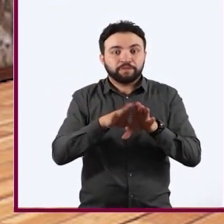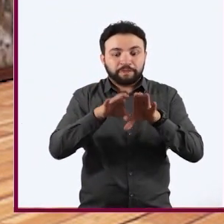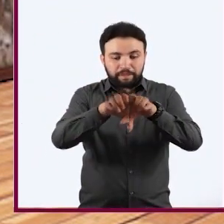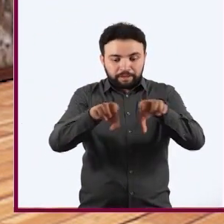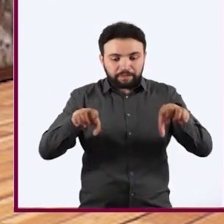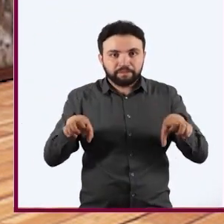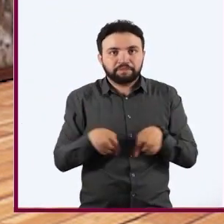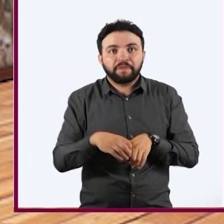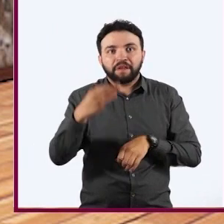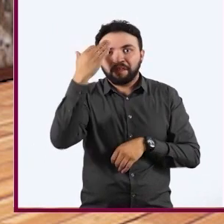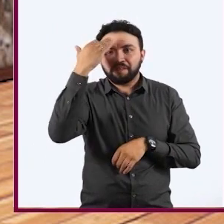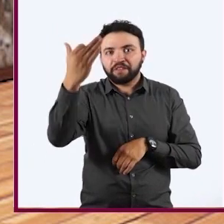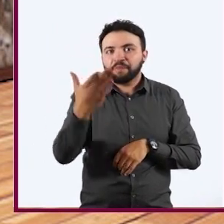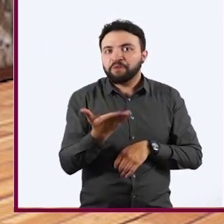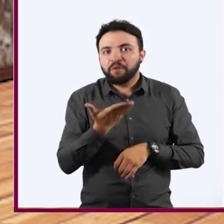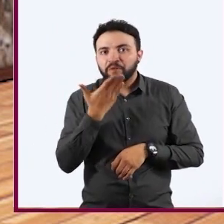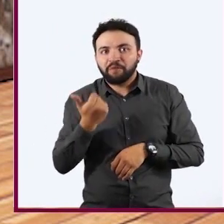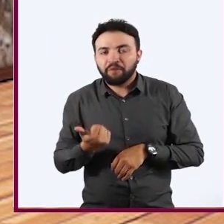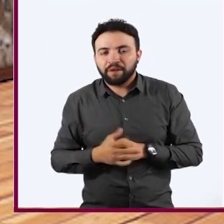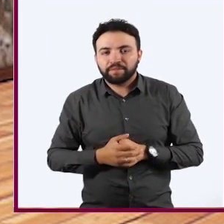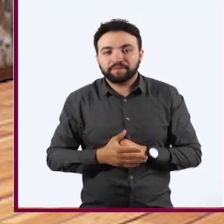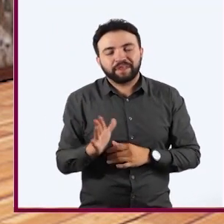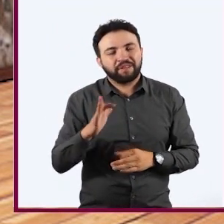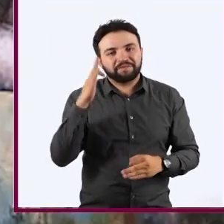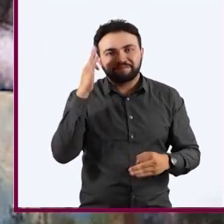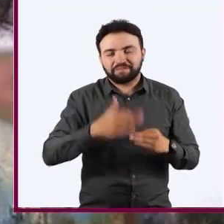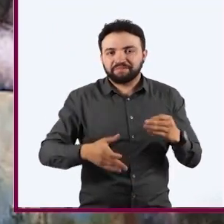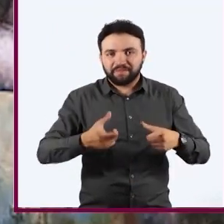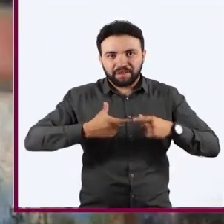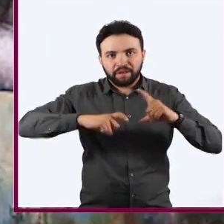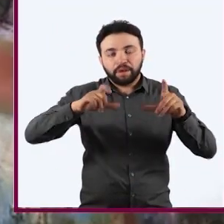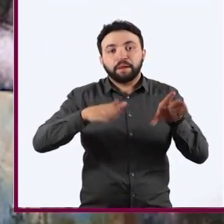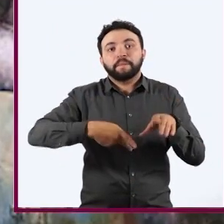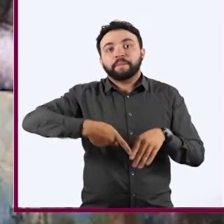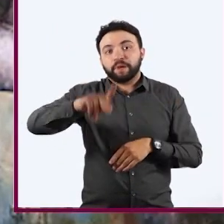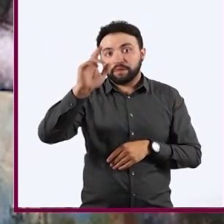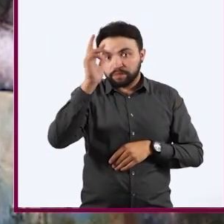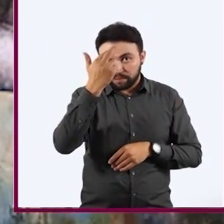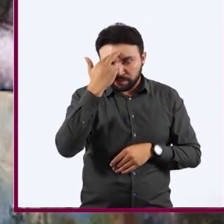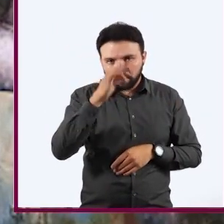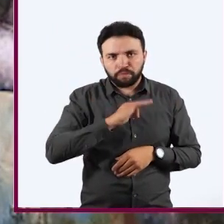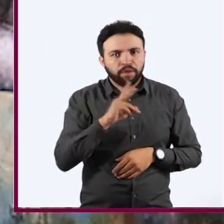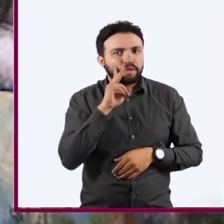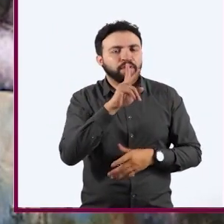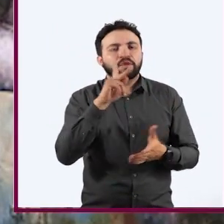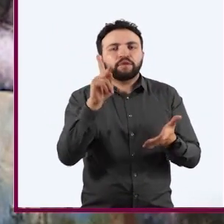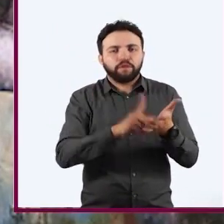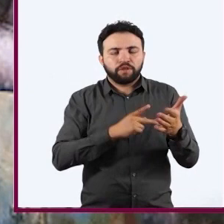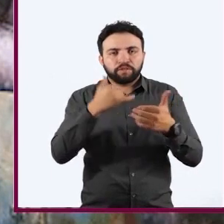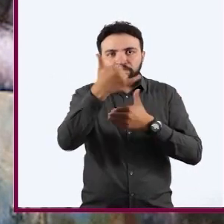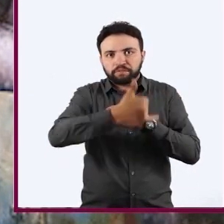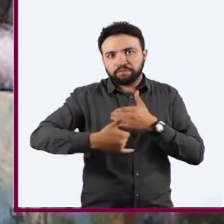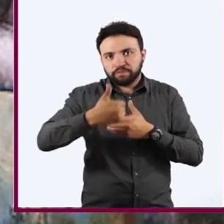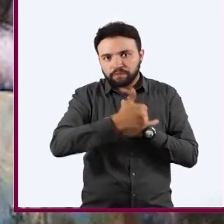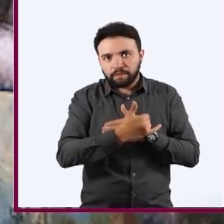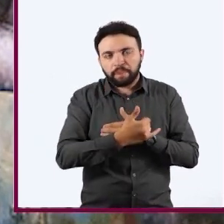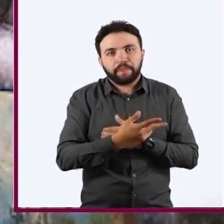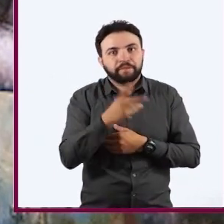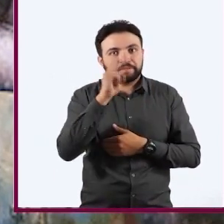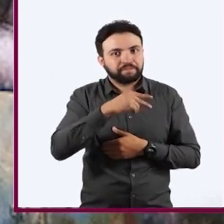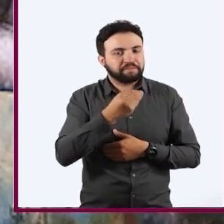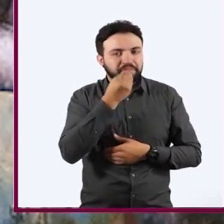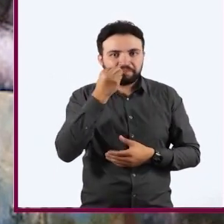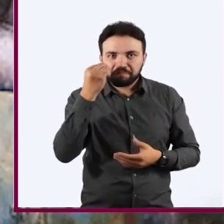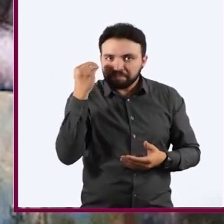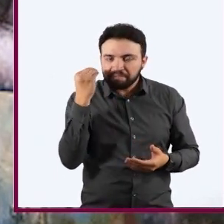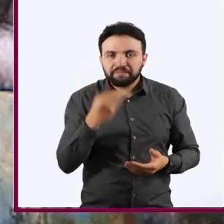este espacio, el tiempo ha perdido sus límites. Hemos llegado al final de este programa, pero les recuerdo que lo pueden volver a ver en